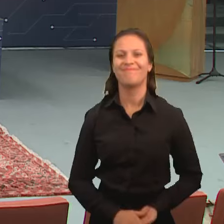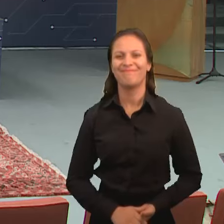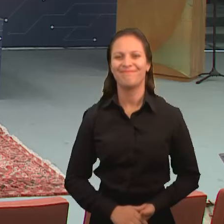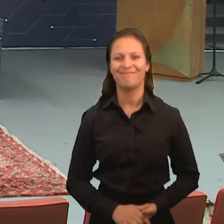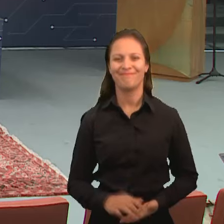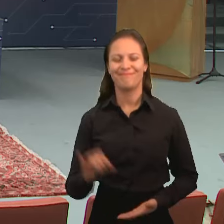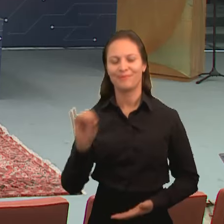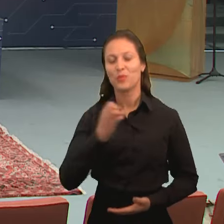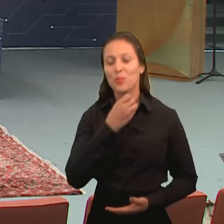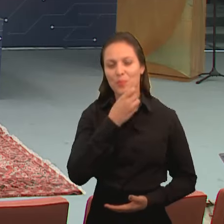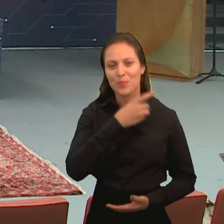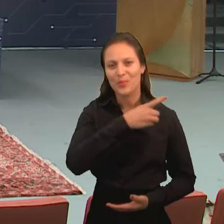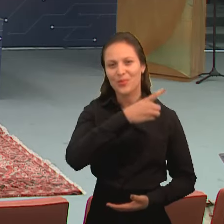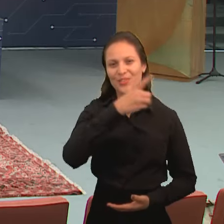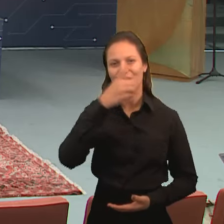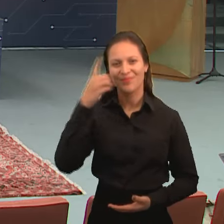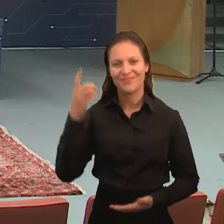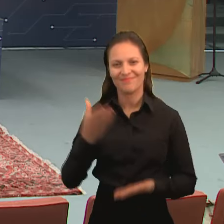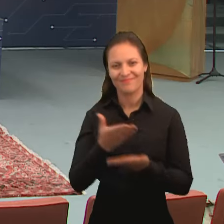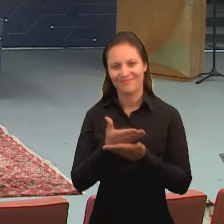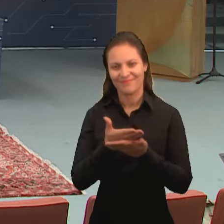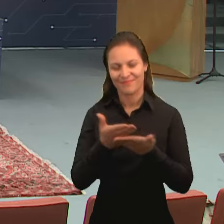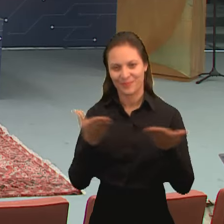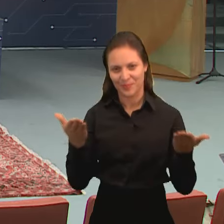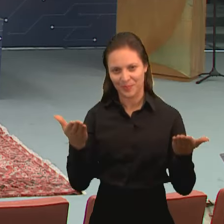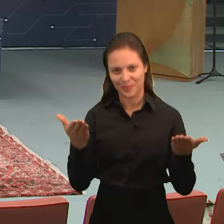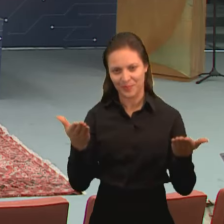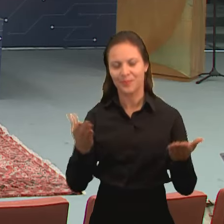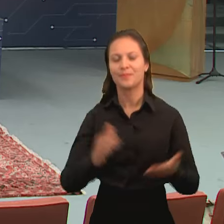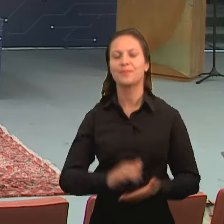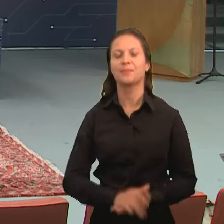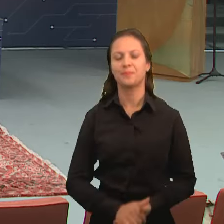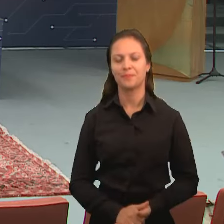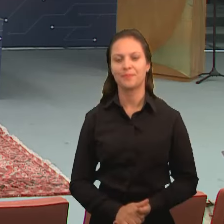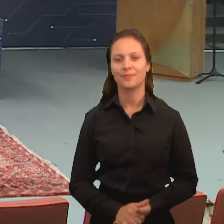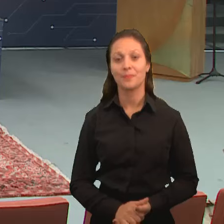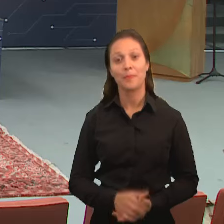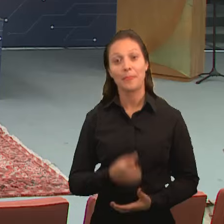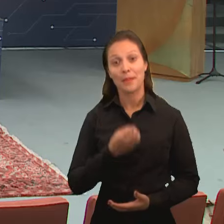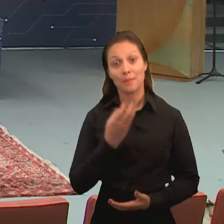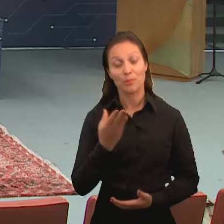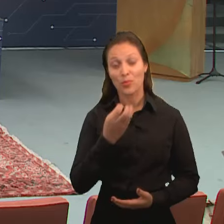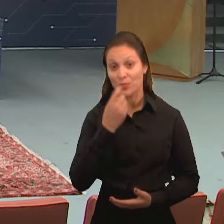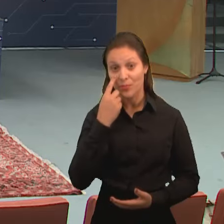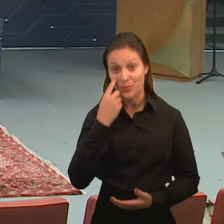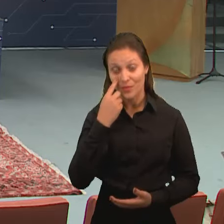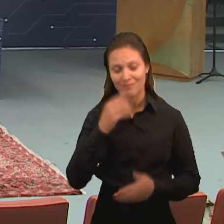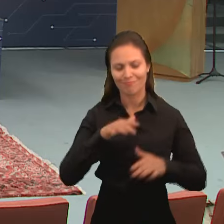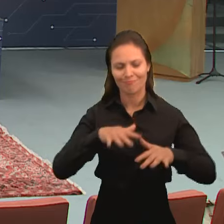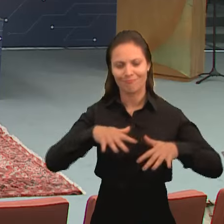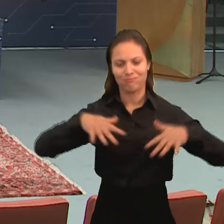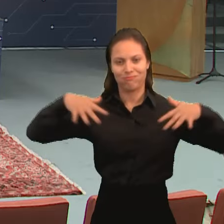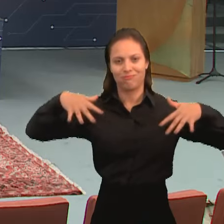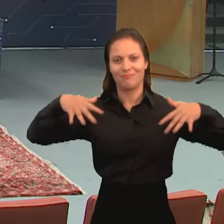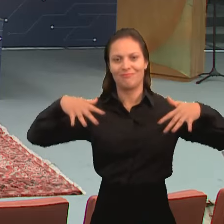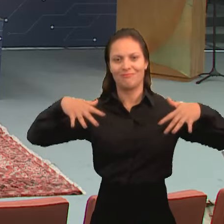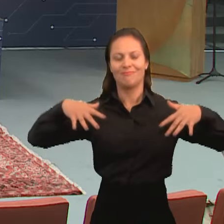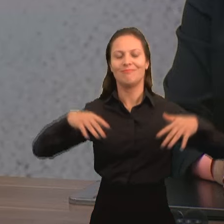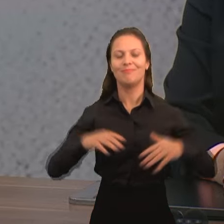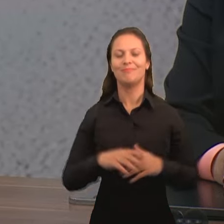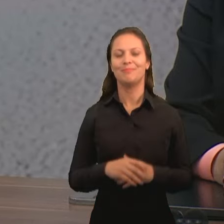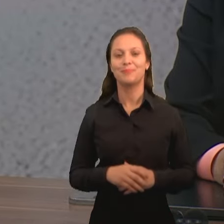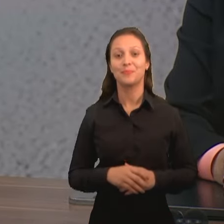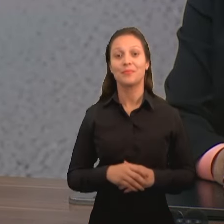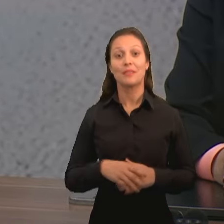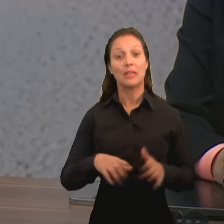Hola. Buen día a todas y a todos los que están presentes. Es muy bueno ver este auditorio lleno.